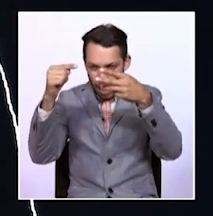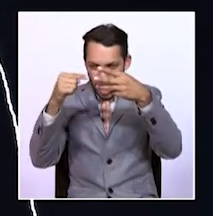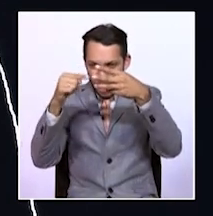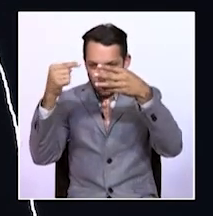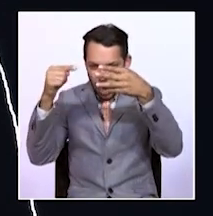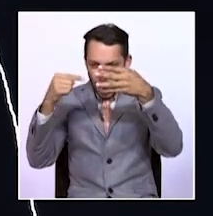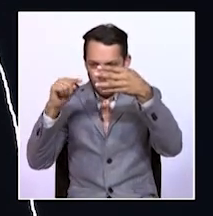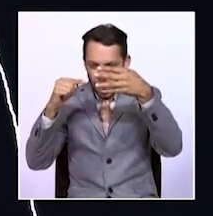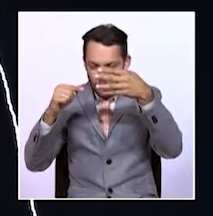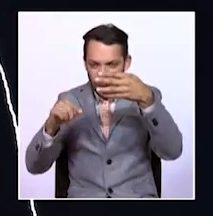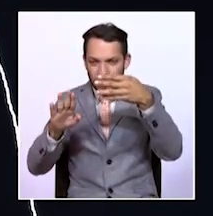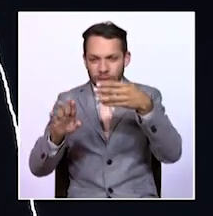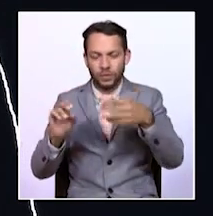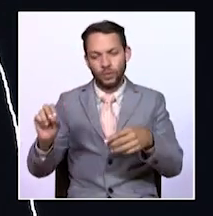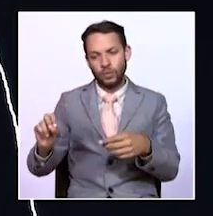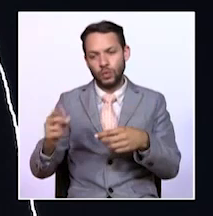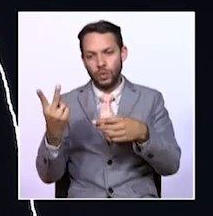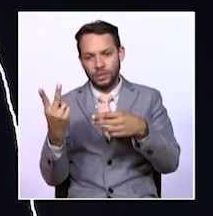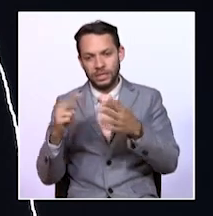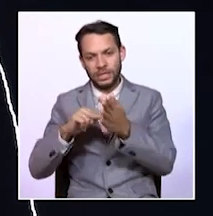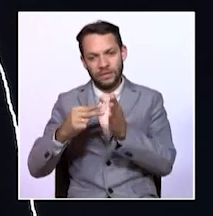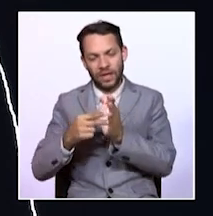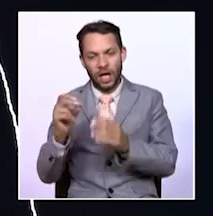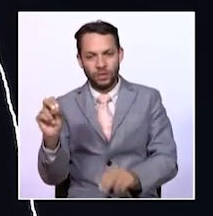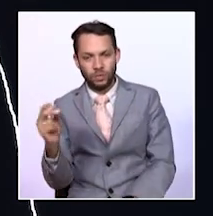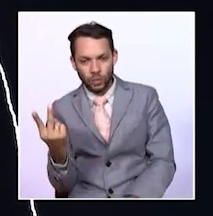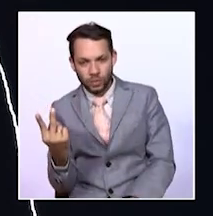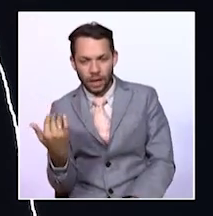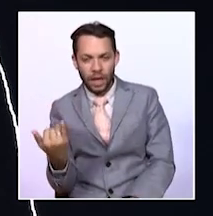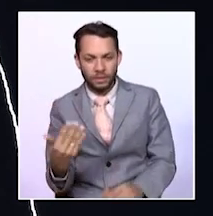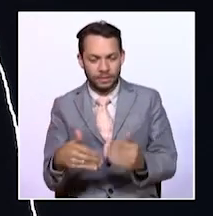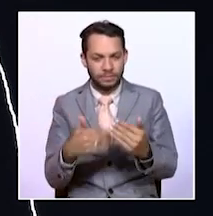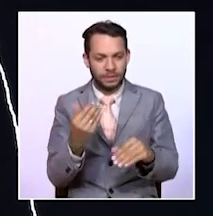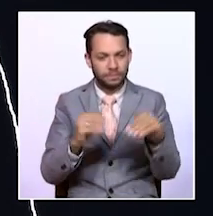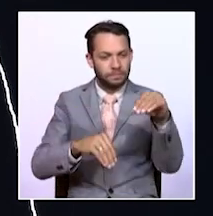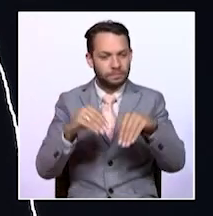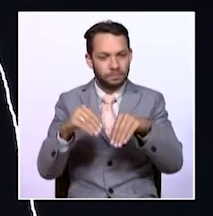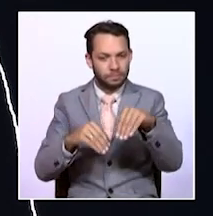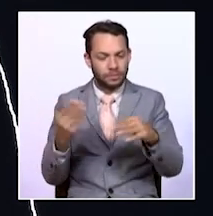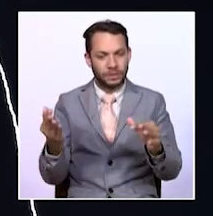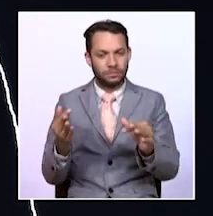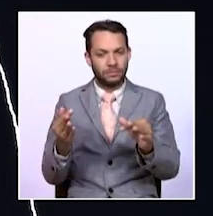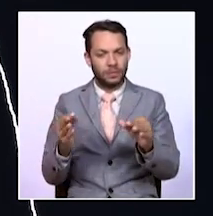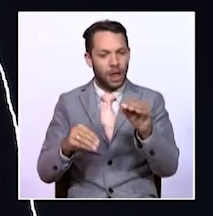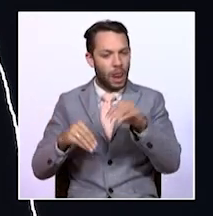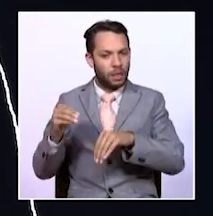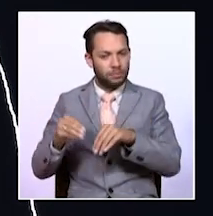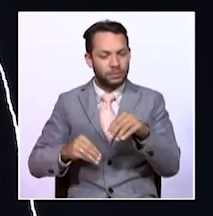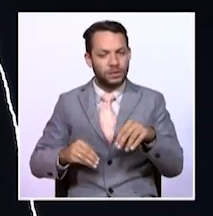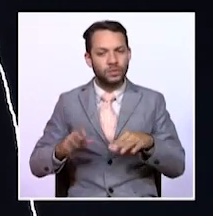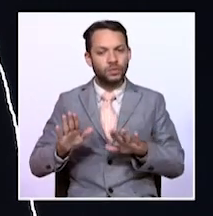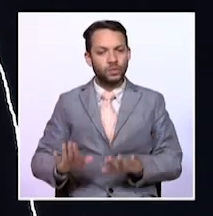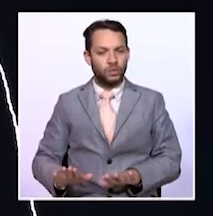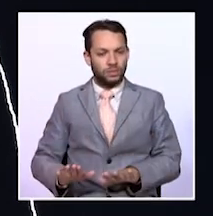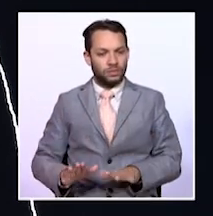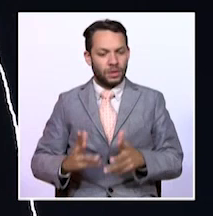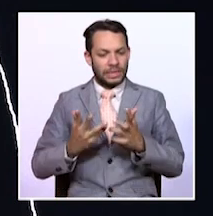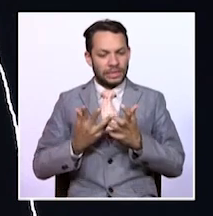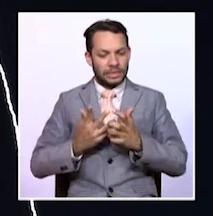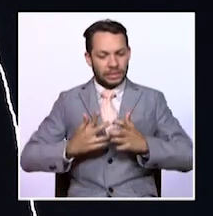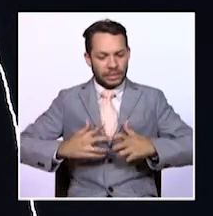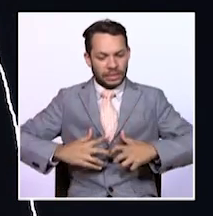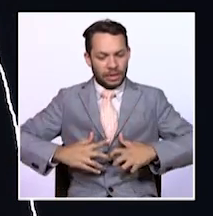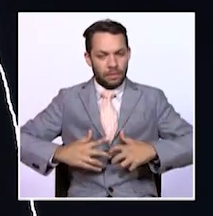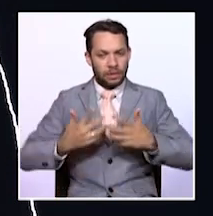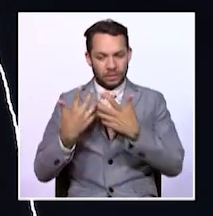2. Entonces aquí no estamos viendo realmente el tramado hepático, las arterias hepáticas, y